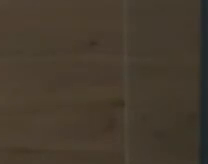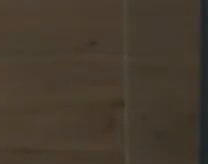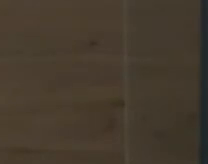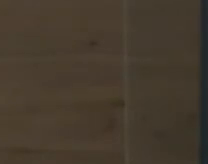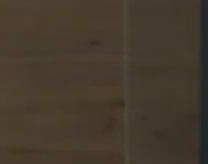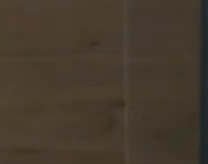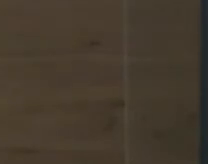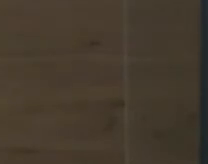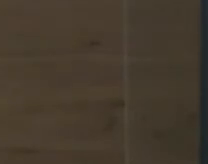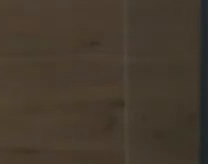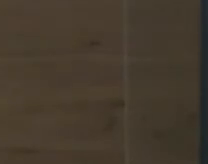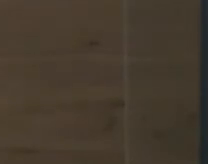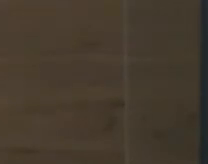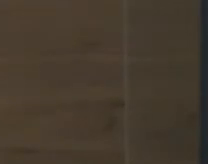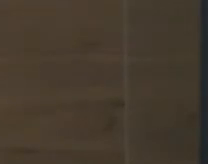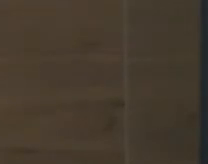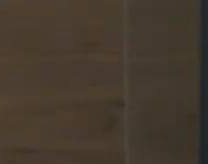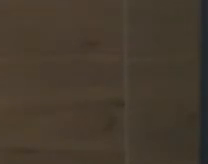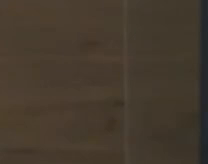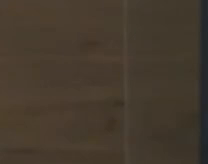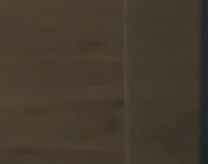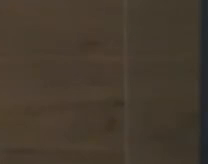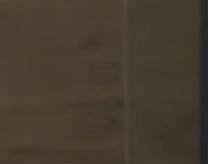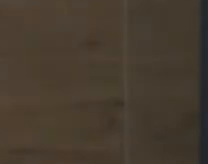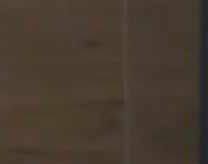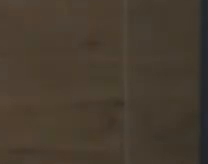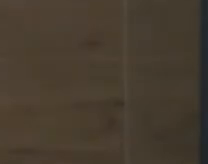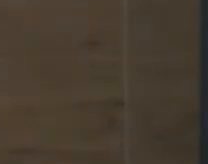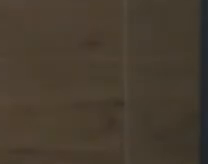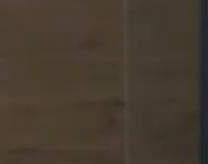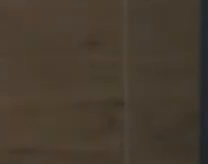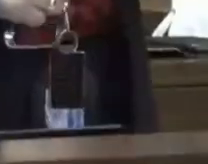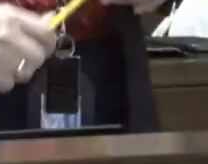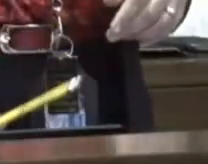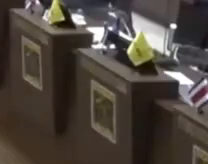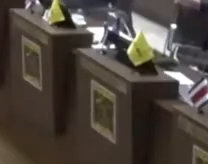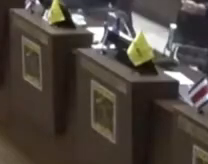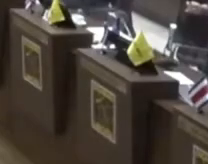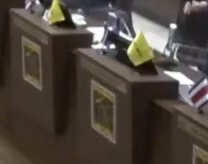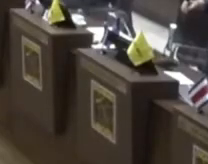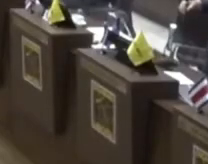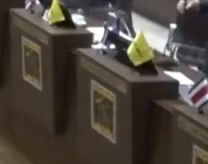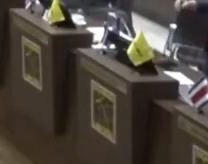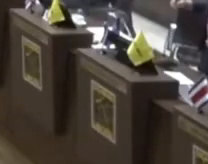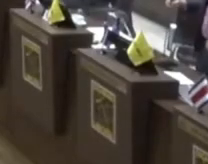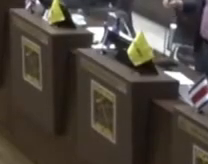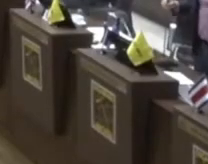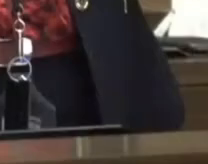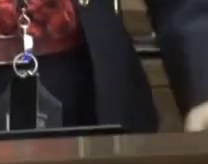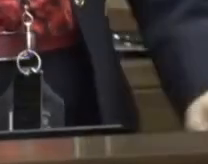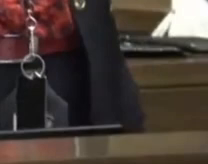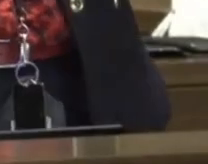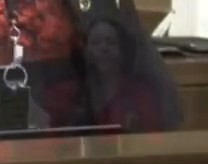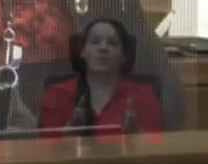pido la revisión de esta moción. Gracias. Gracias, diputada. Tiene la palabra el